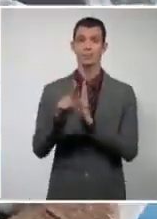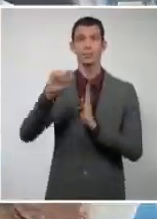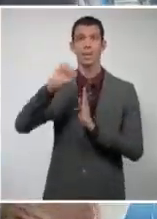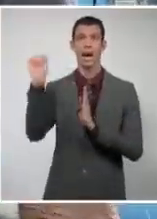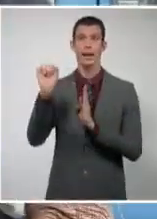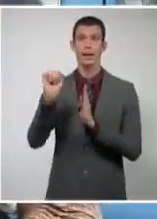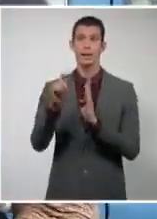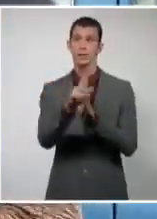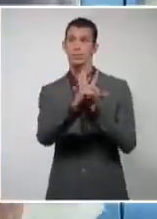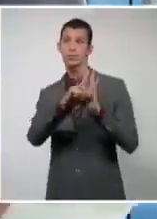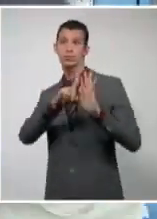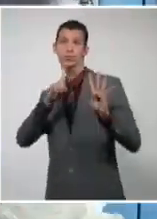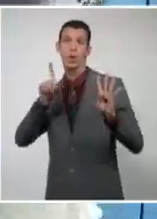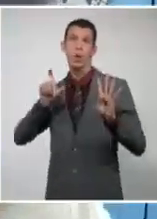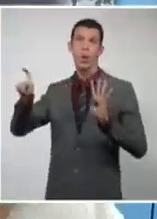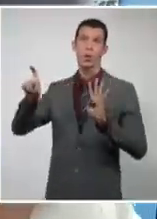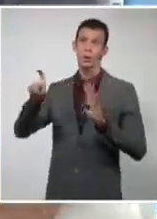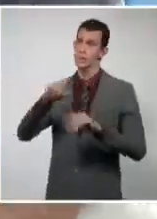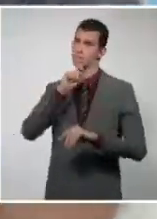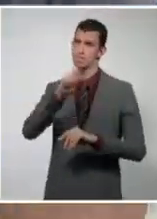regular los paquetes